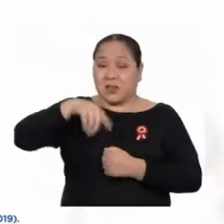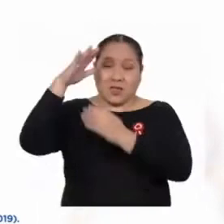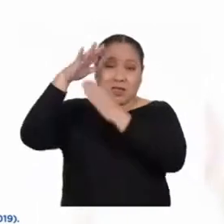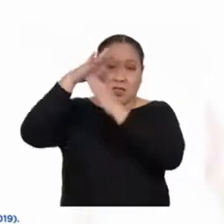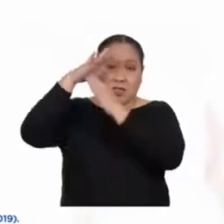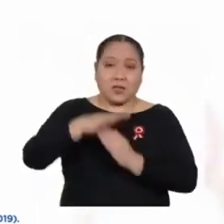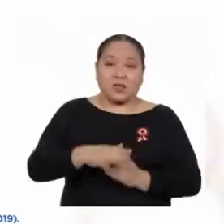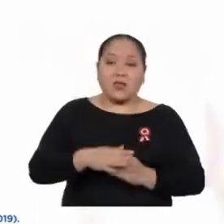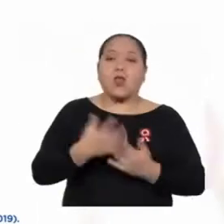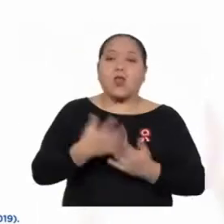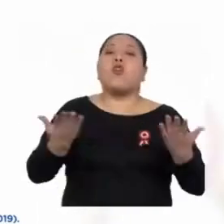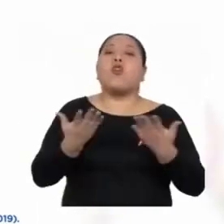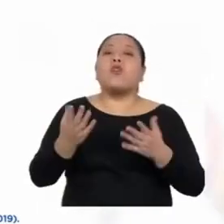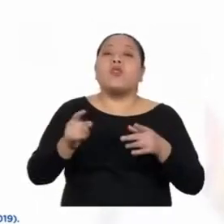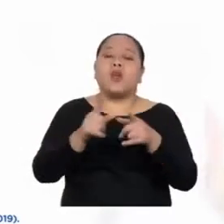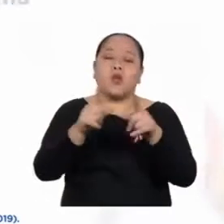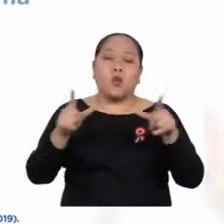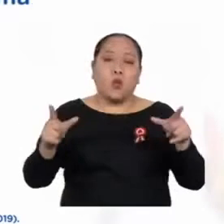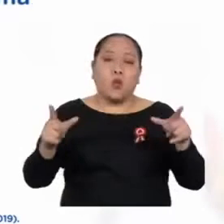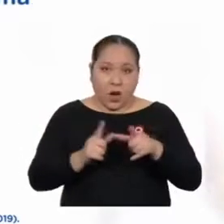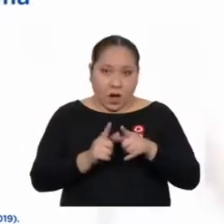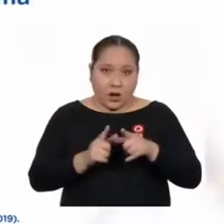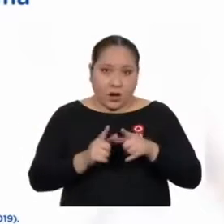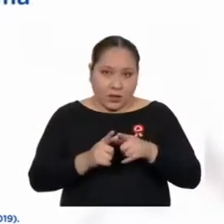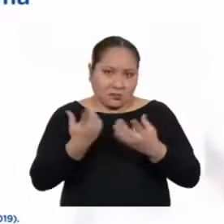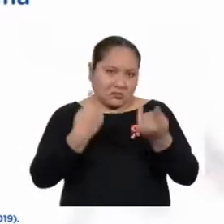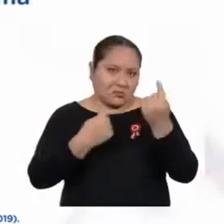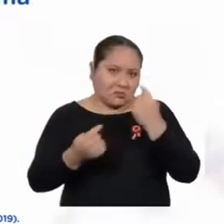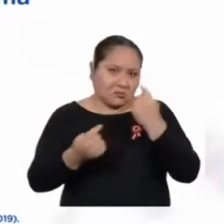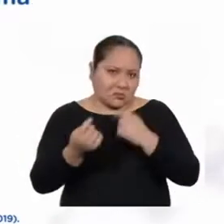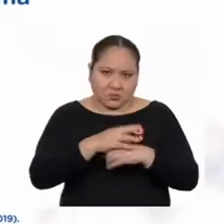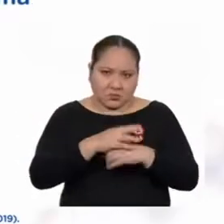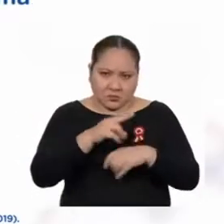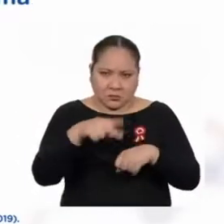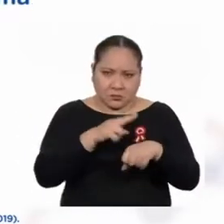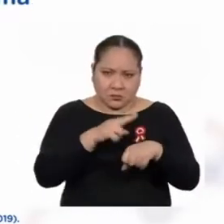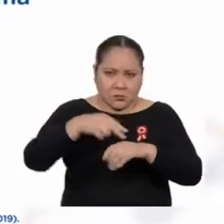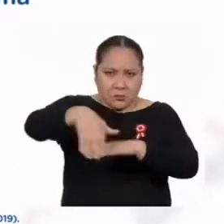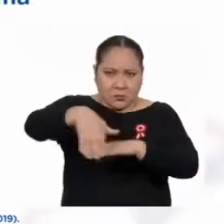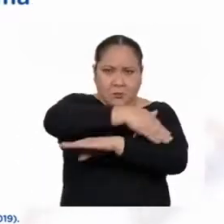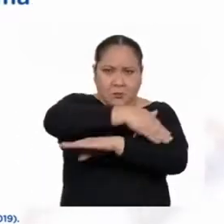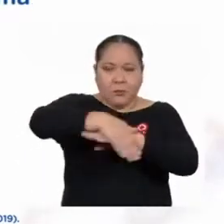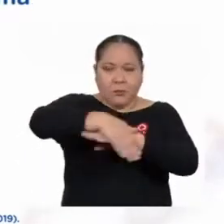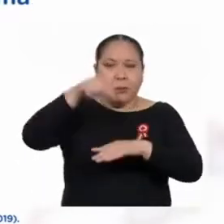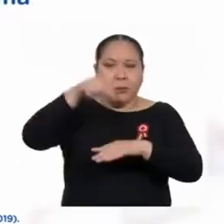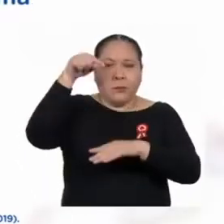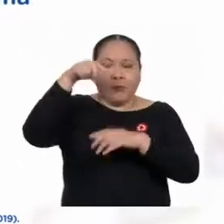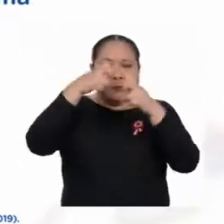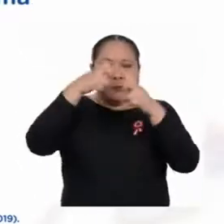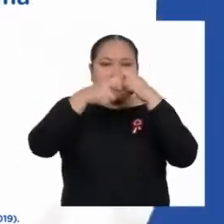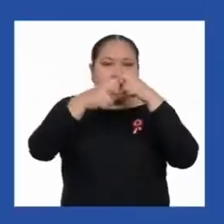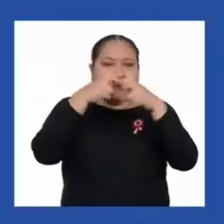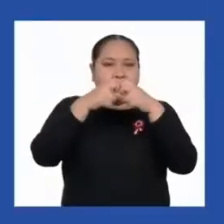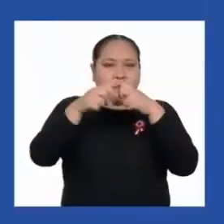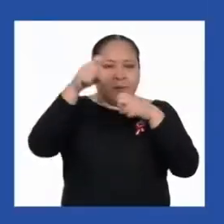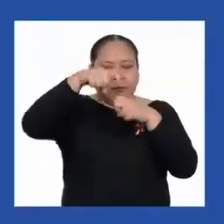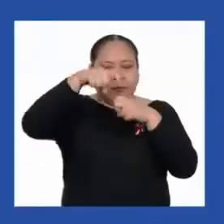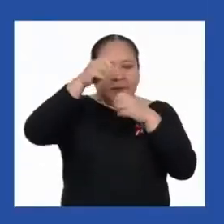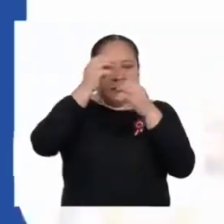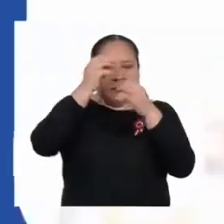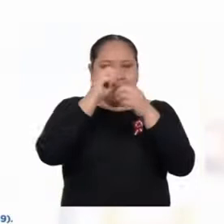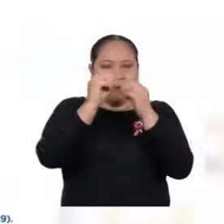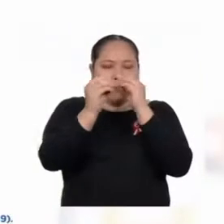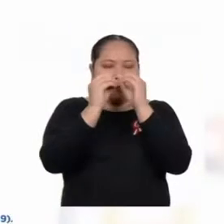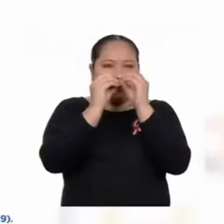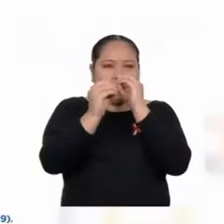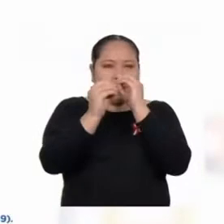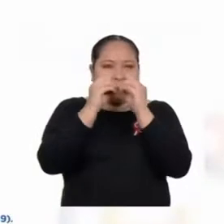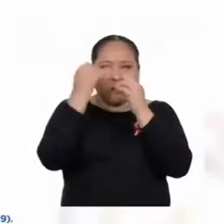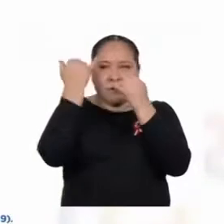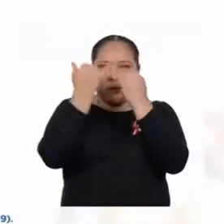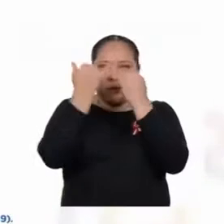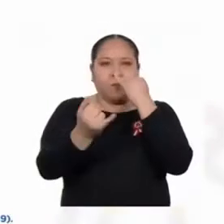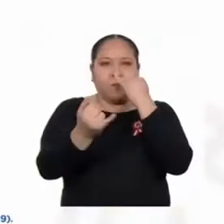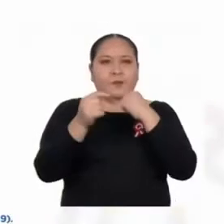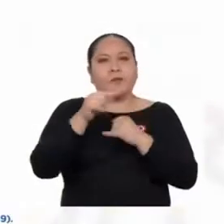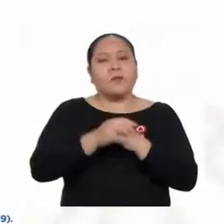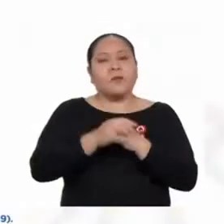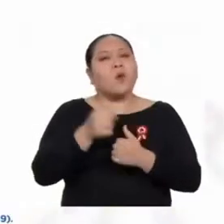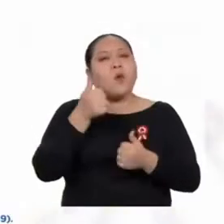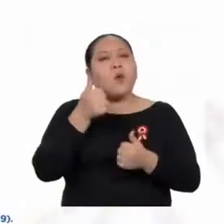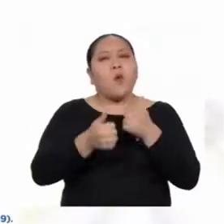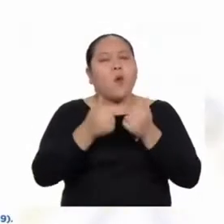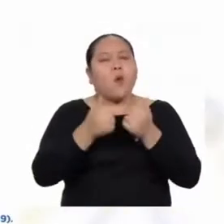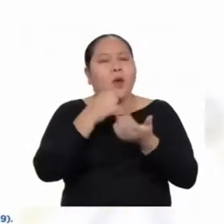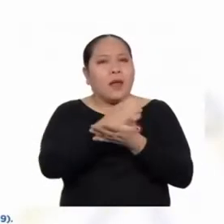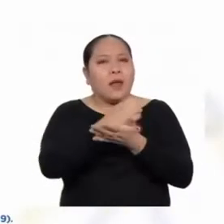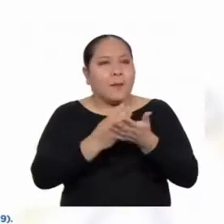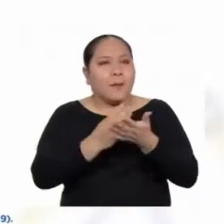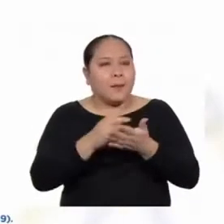todo en lugares públicos, un problema que debemos enfrentar para que llegue a su fin. ¿Qué aspecto de la